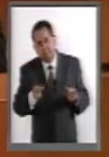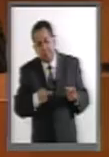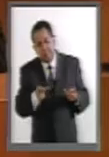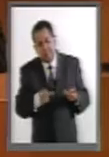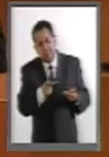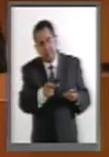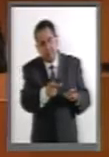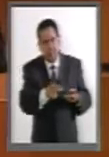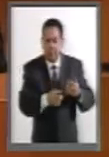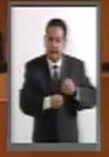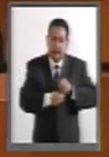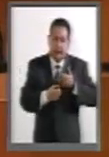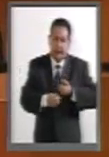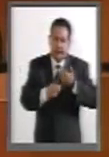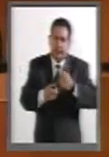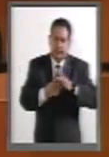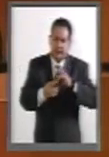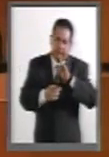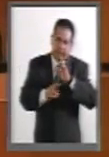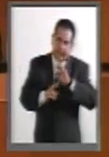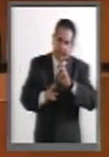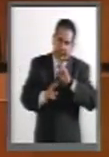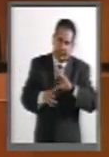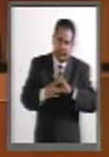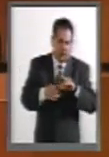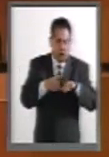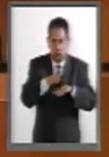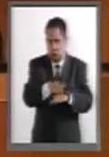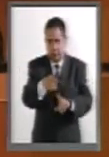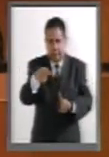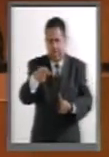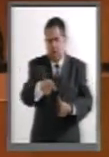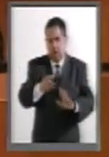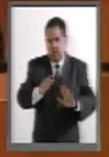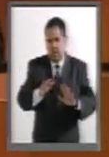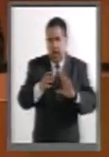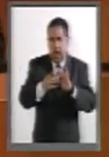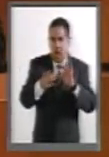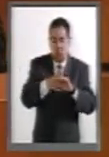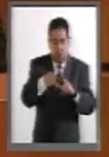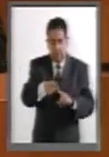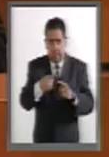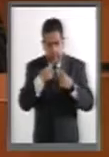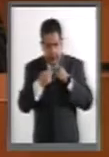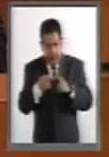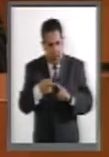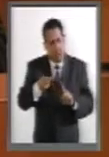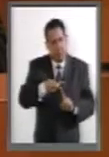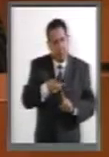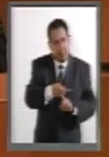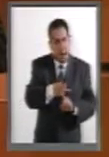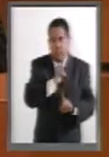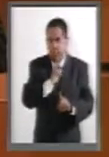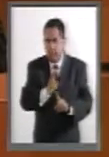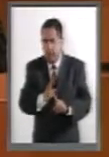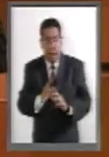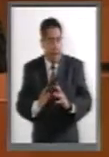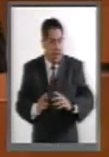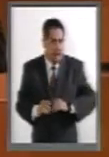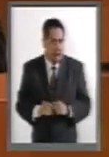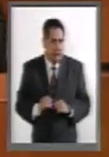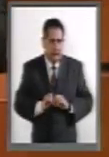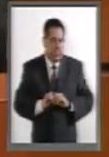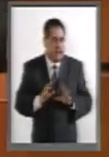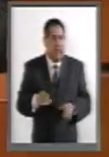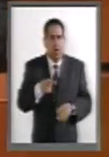la manifestación de una de las partes sobre un hecho propio y objeto del debate, la cual evidencia su postura